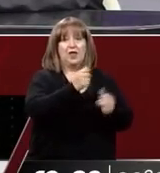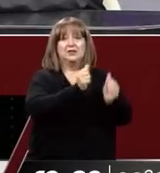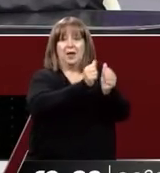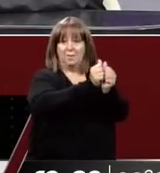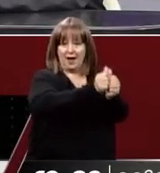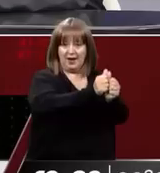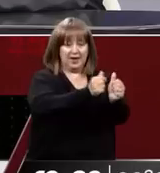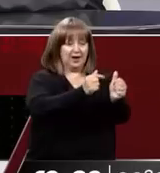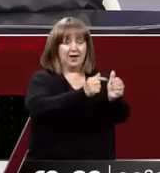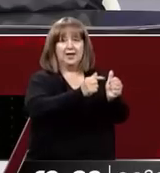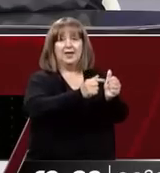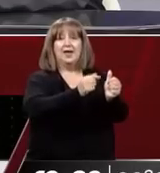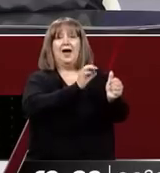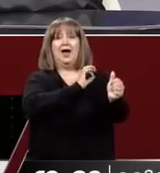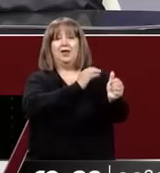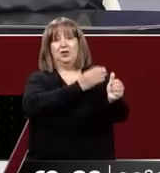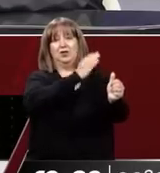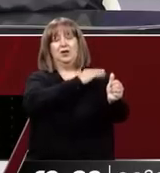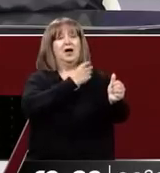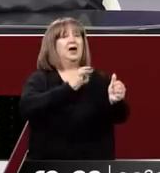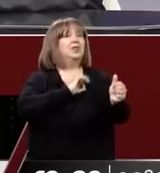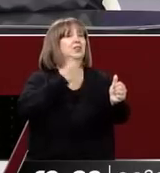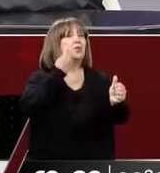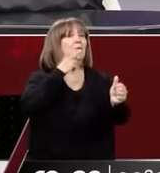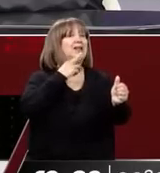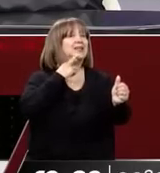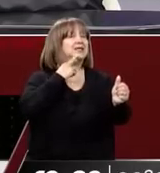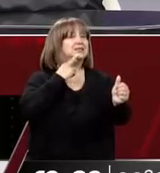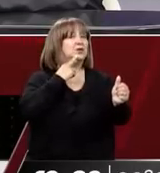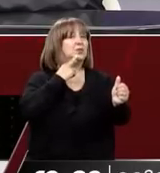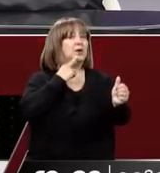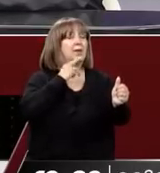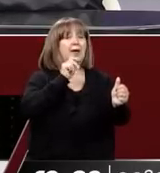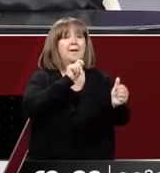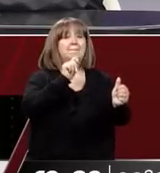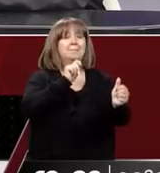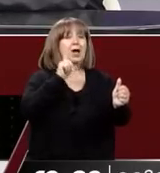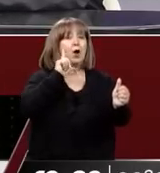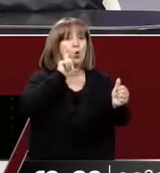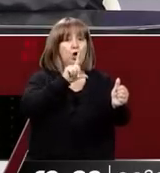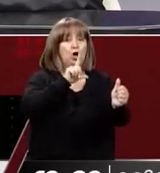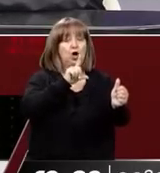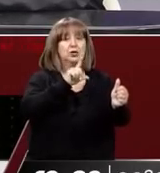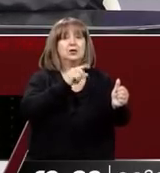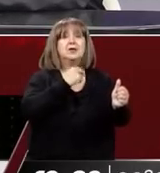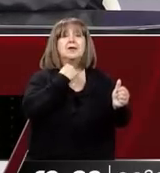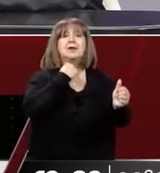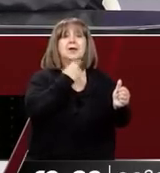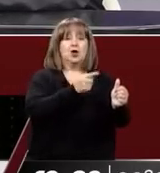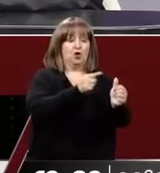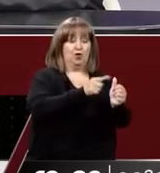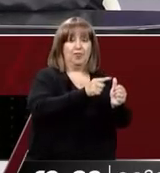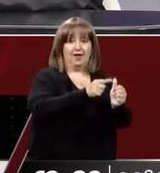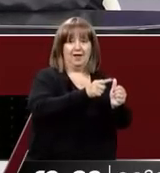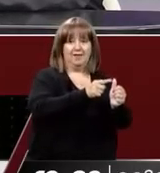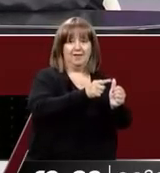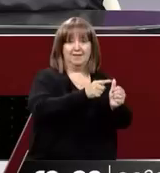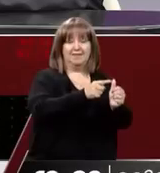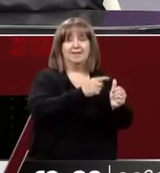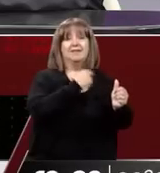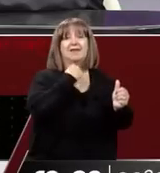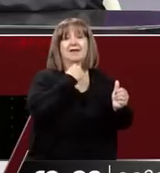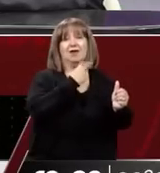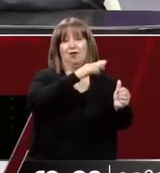propia pareja y que años atrás en el 2019 más Precisamente en el mes de julio lo había hecho con Elías El hijo